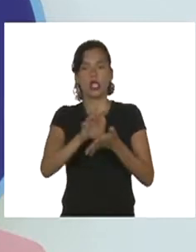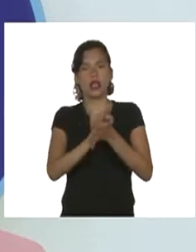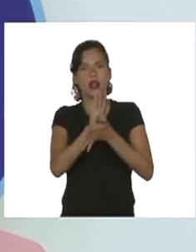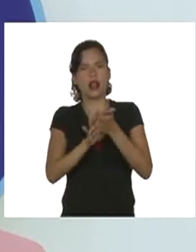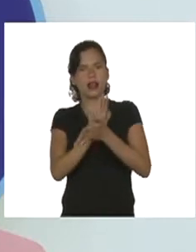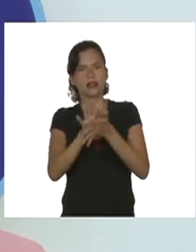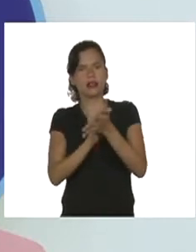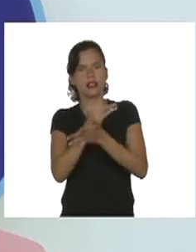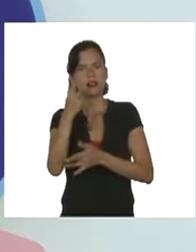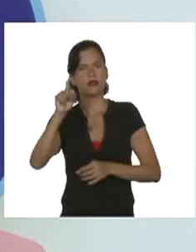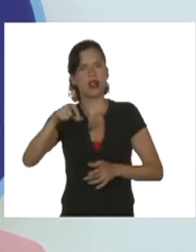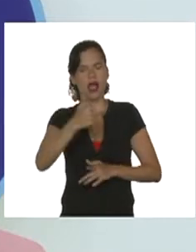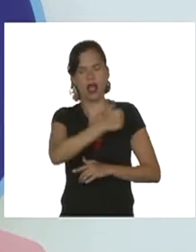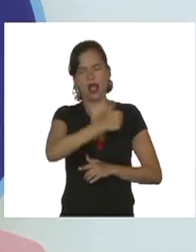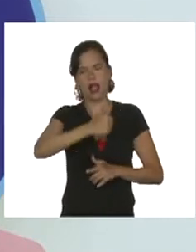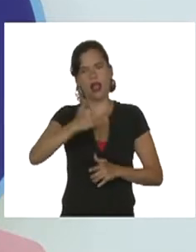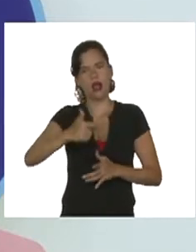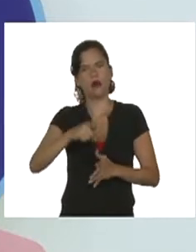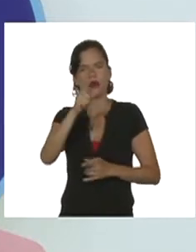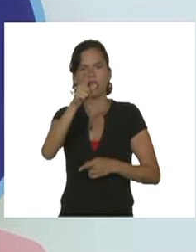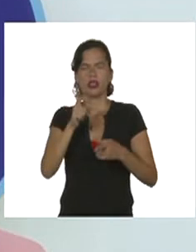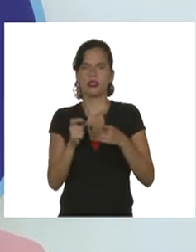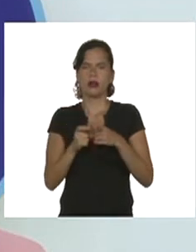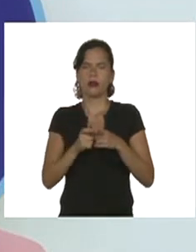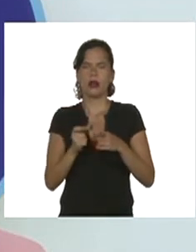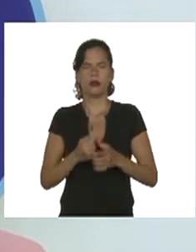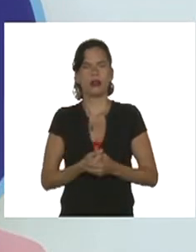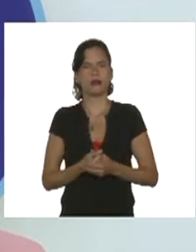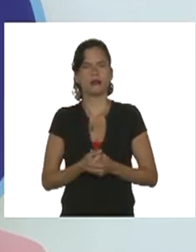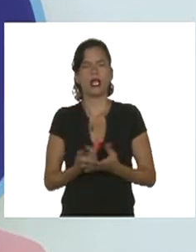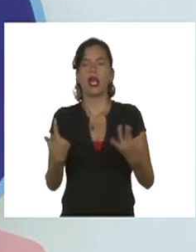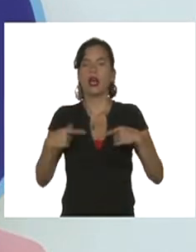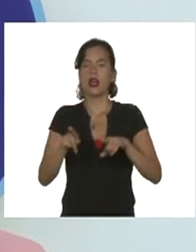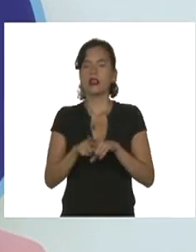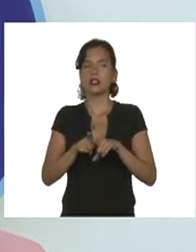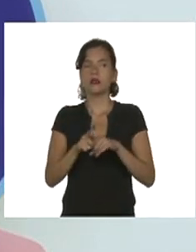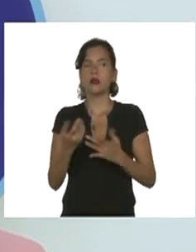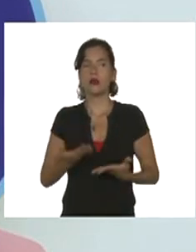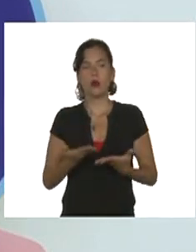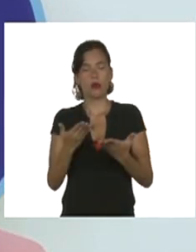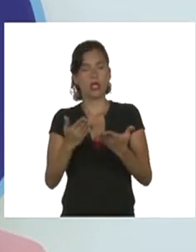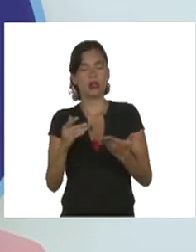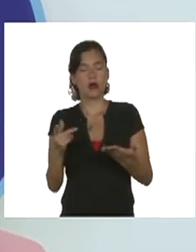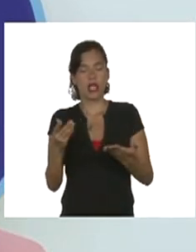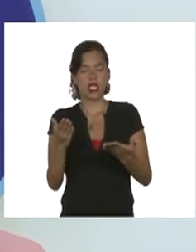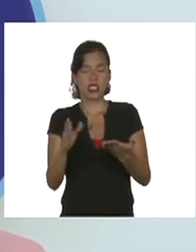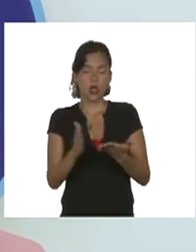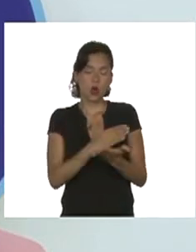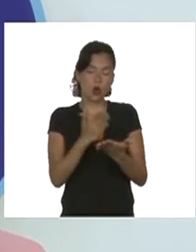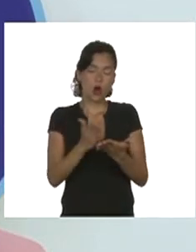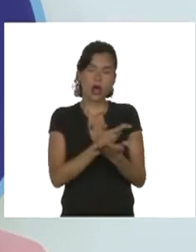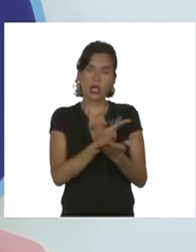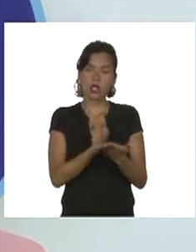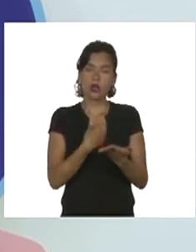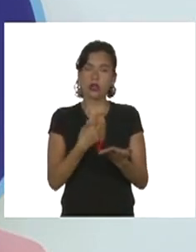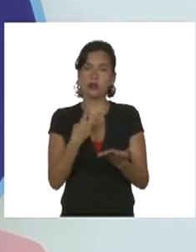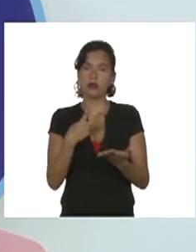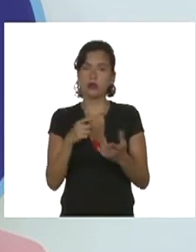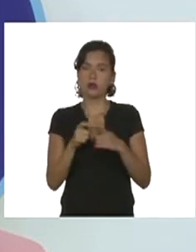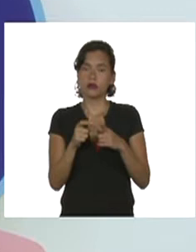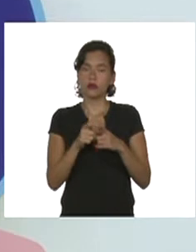seña respectiva a cada una de esas palabras. Asimismo, vamos a llevar ese cuaderno de vocabulario donde día a